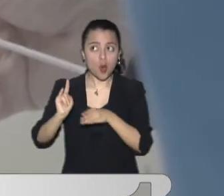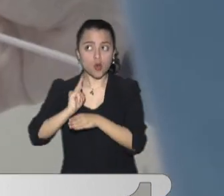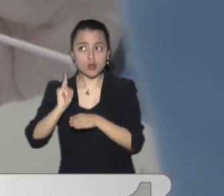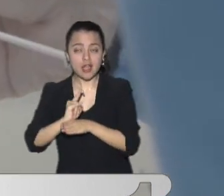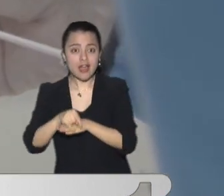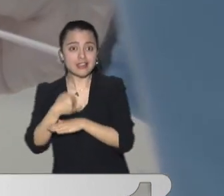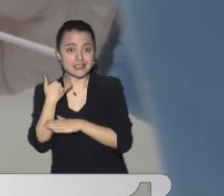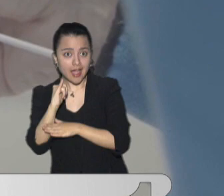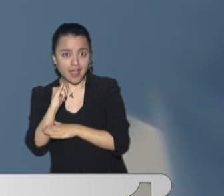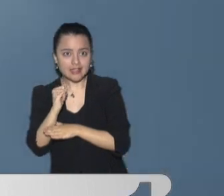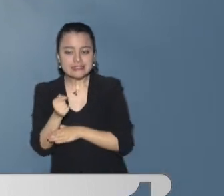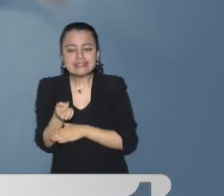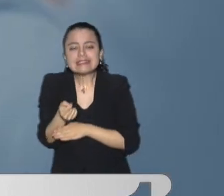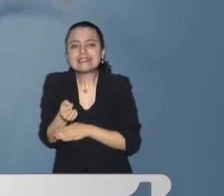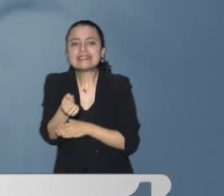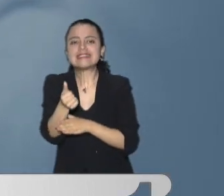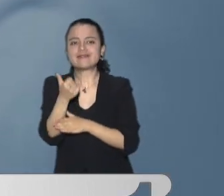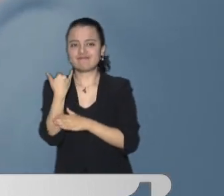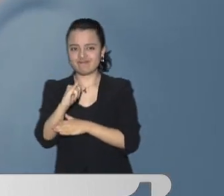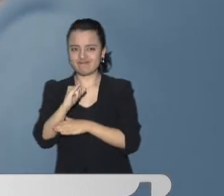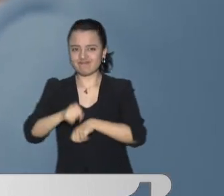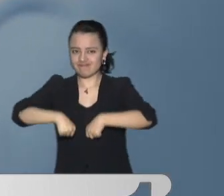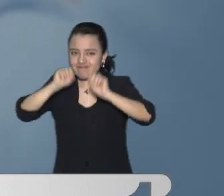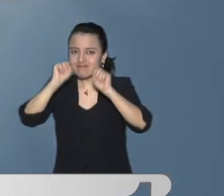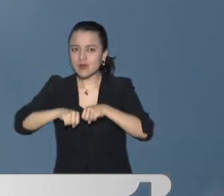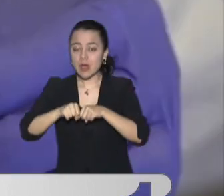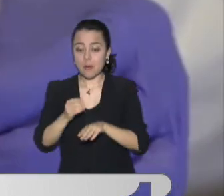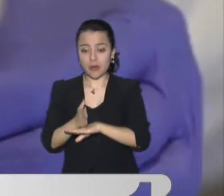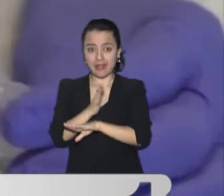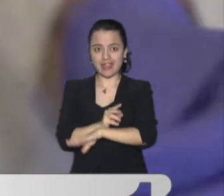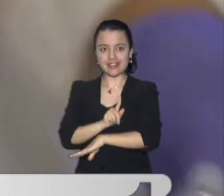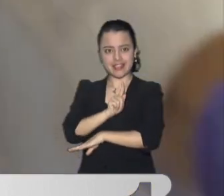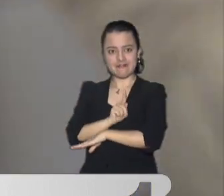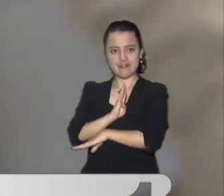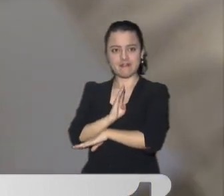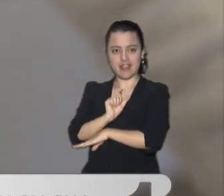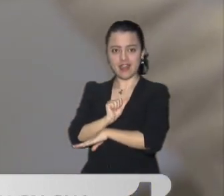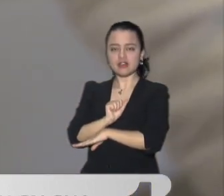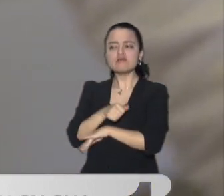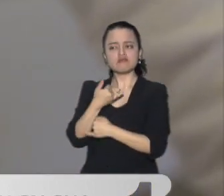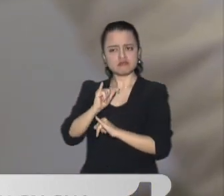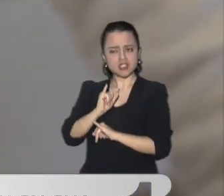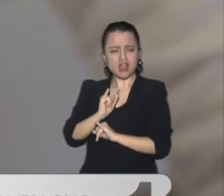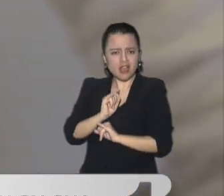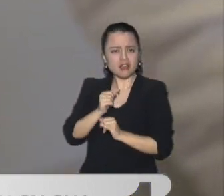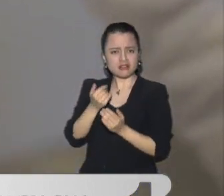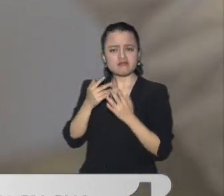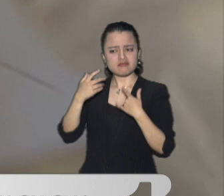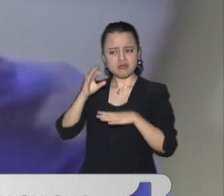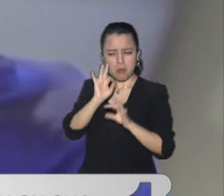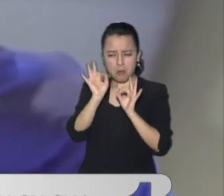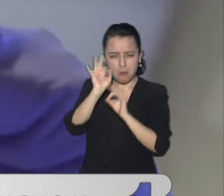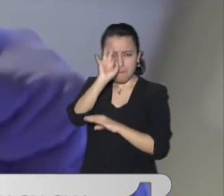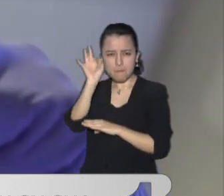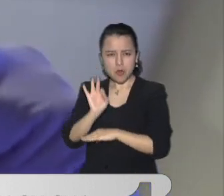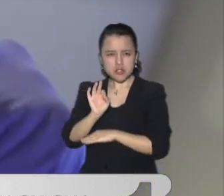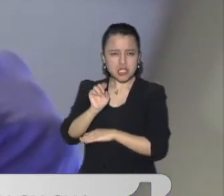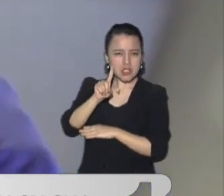uso quedó a un paso de ser aprobado después de que la FDA consideró que la vacuna tiene una eficacia de alrededor